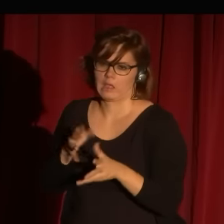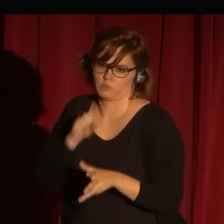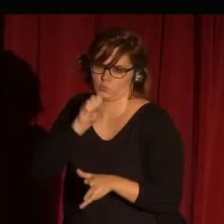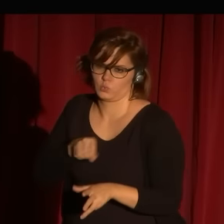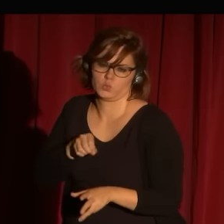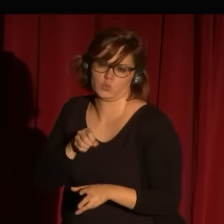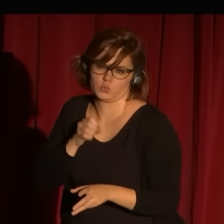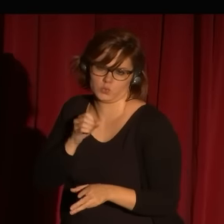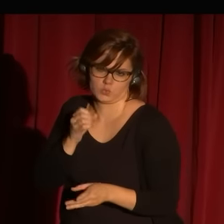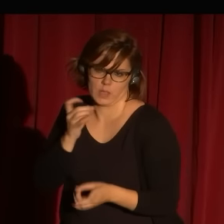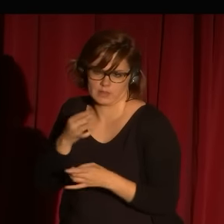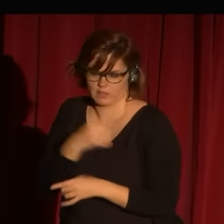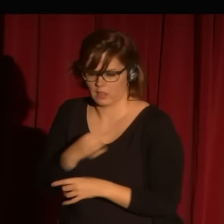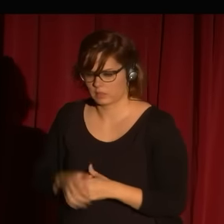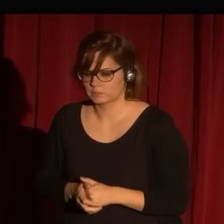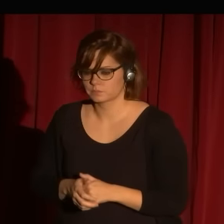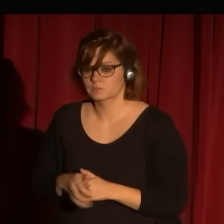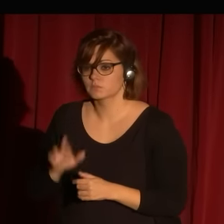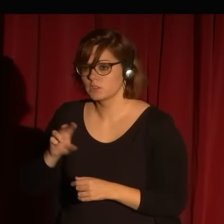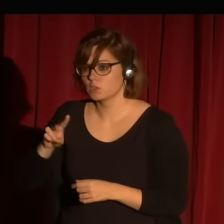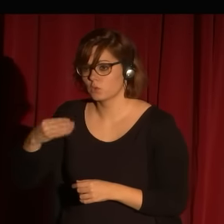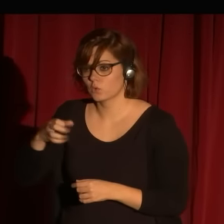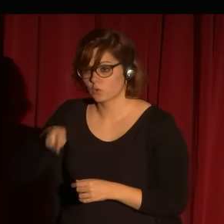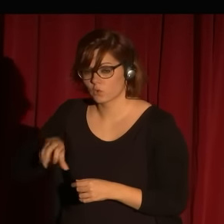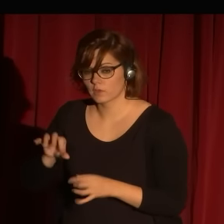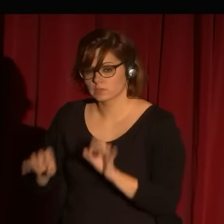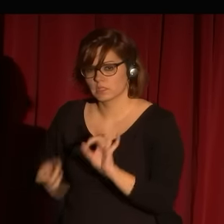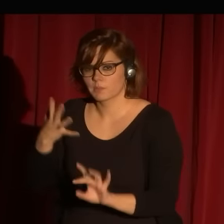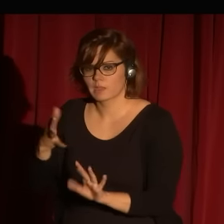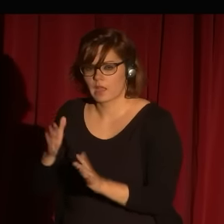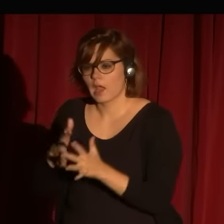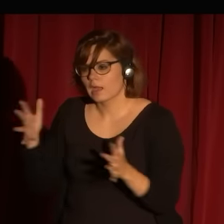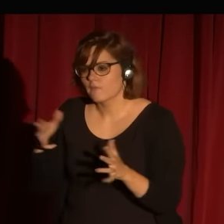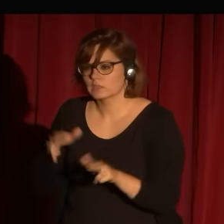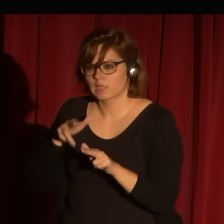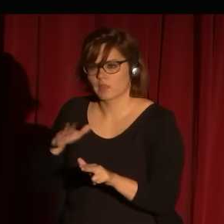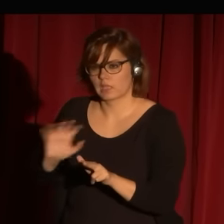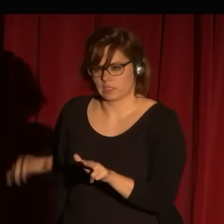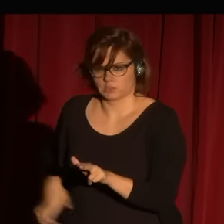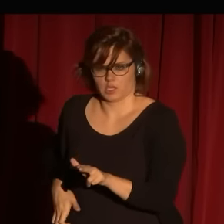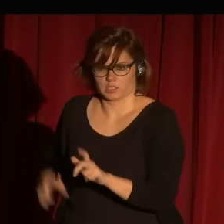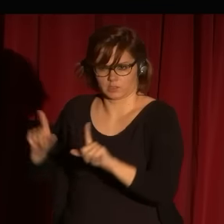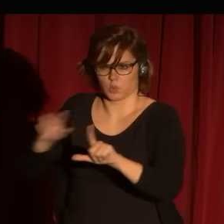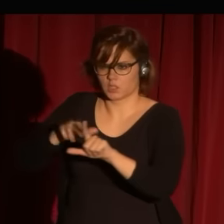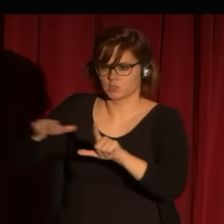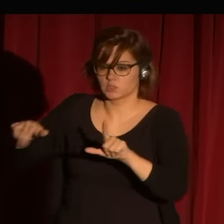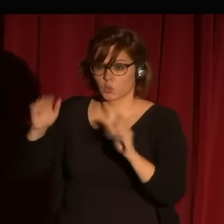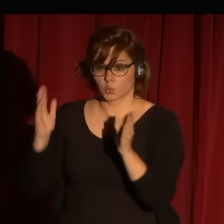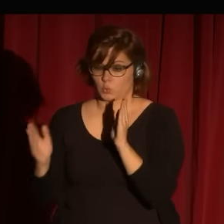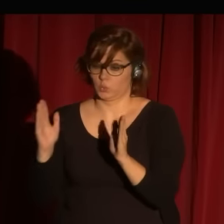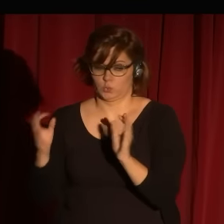muchísimo esa actividad y ruben se inventa un género que es el de las grandes cacerías aristocráticas justamente en este